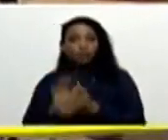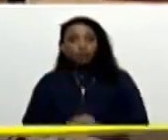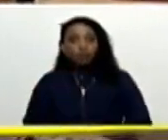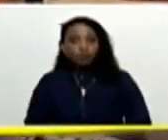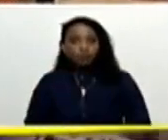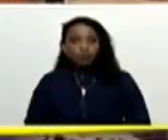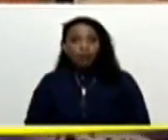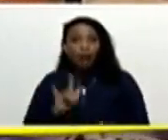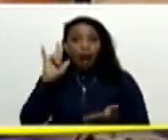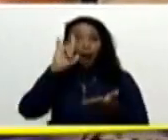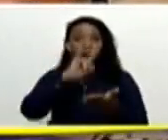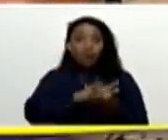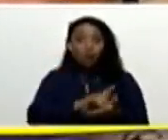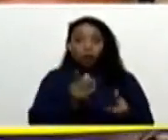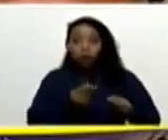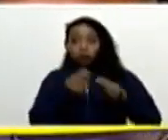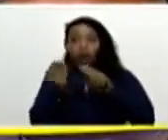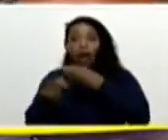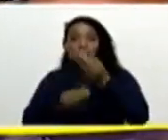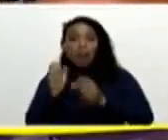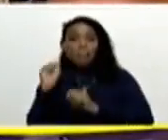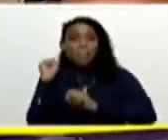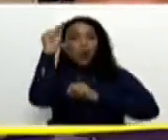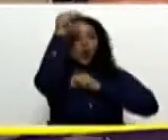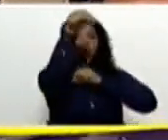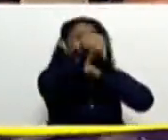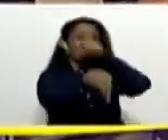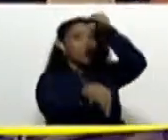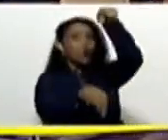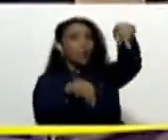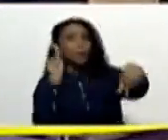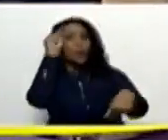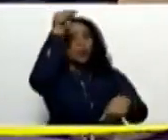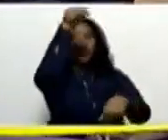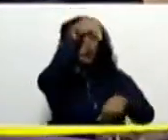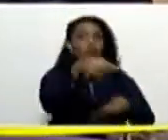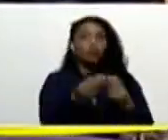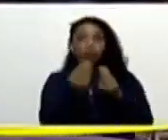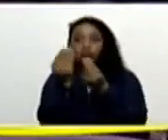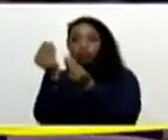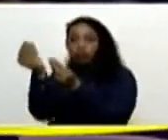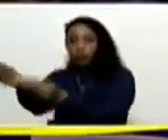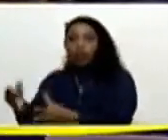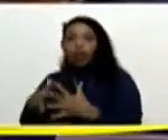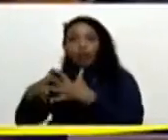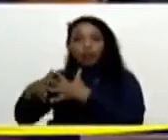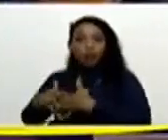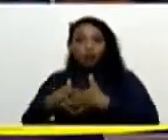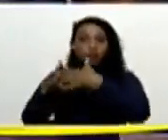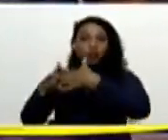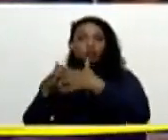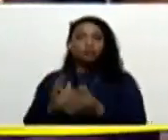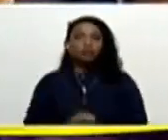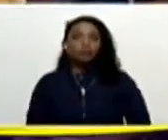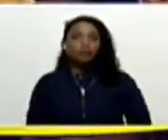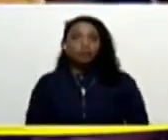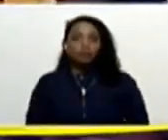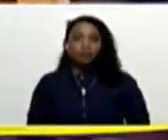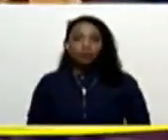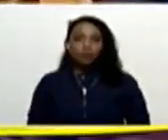con aviones que lanzaban bombas entregadas por los Estados Unidos de Norteamérica.